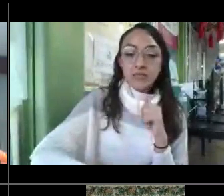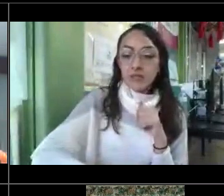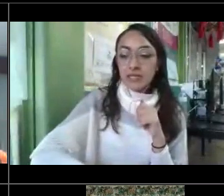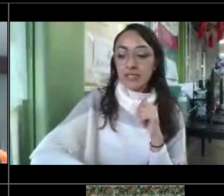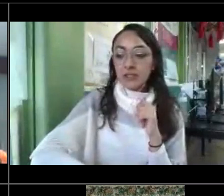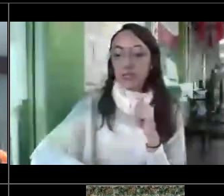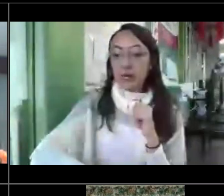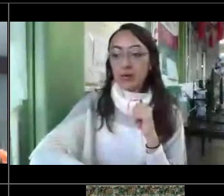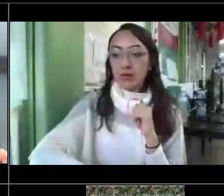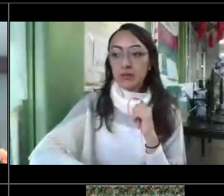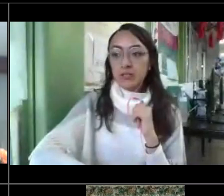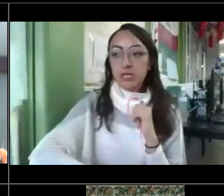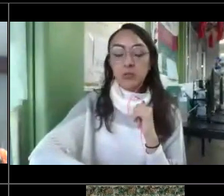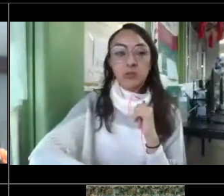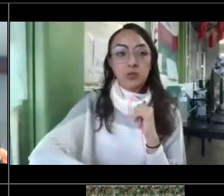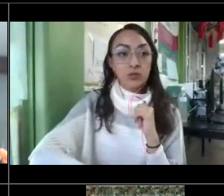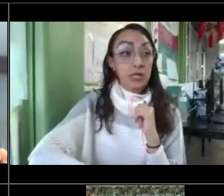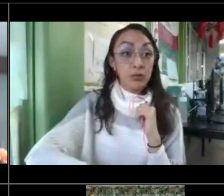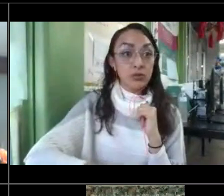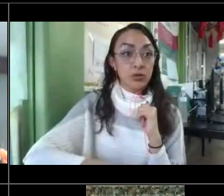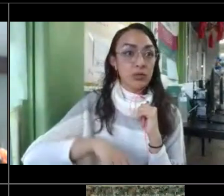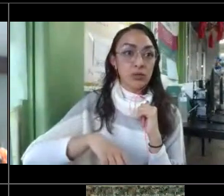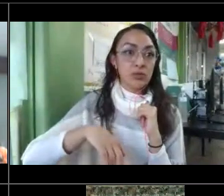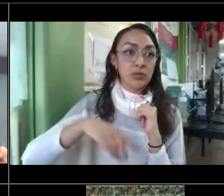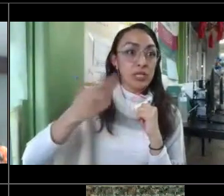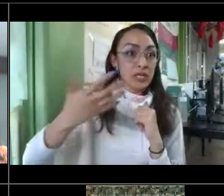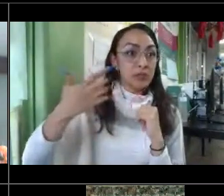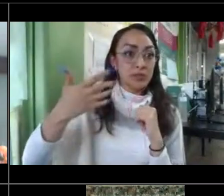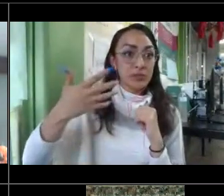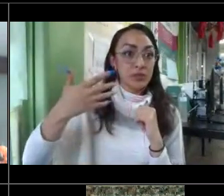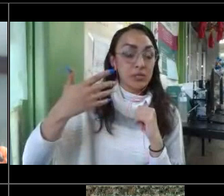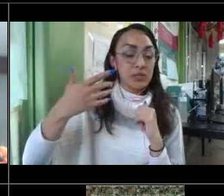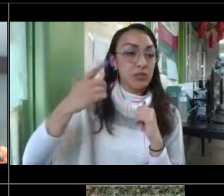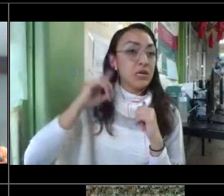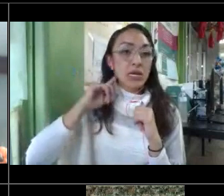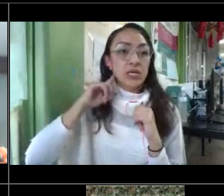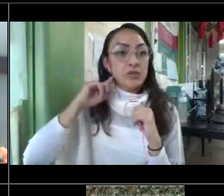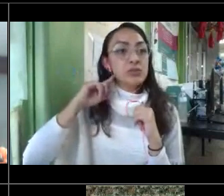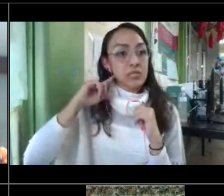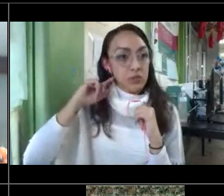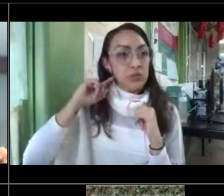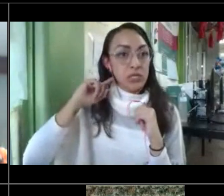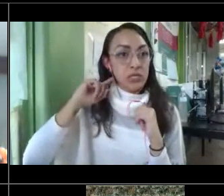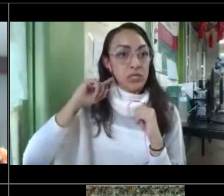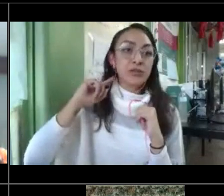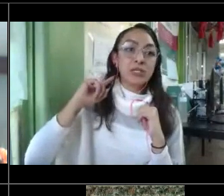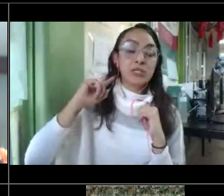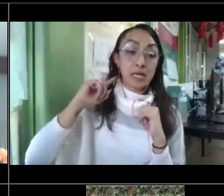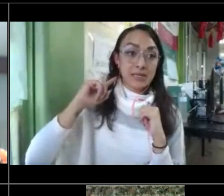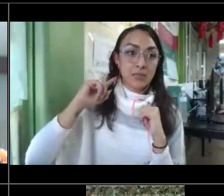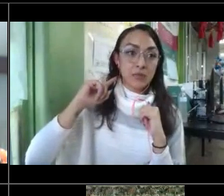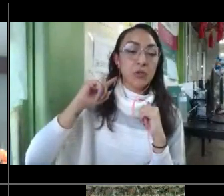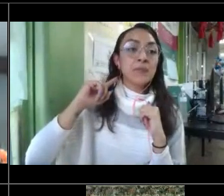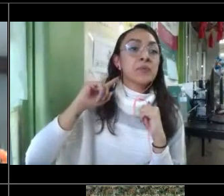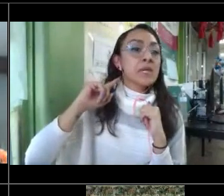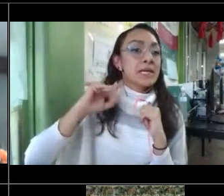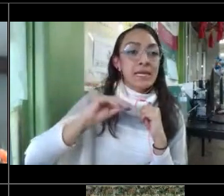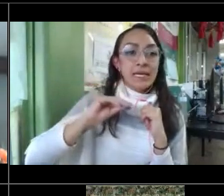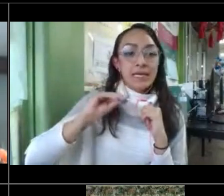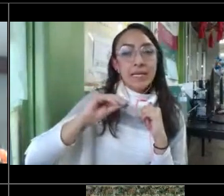Hay cuestiones dentro del aula con los alumnos sordos que justo cuando nosotros queremos llamar su atención, no nos escuchan. Entonces, ¿qué